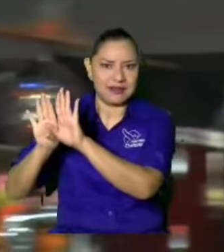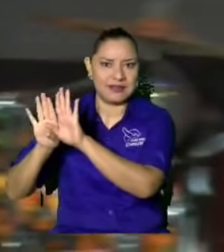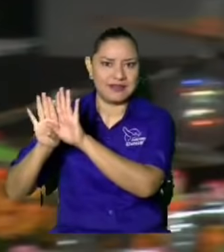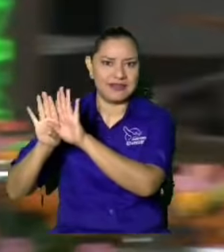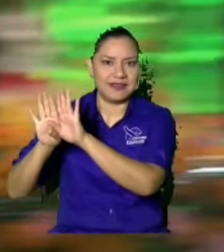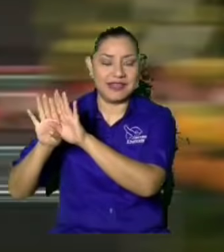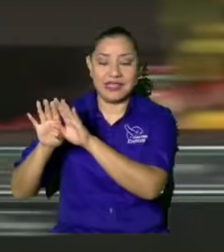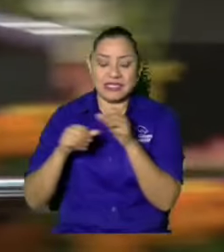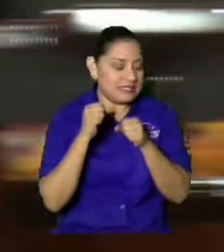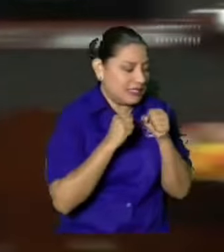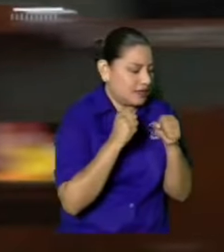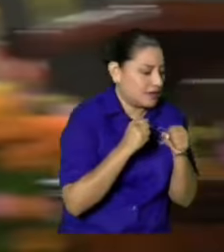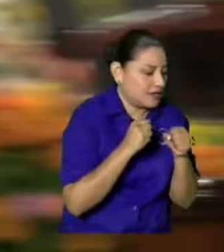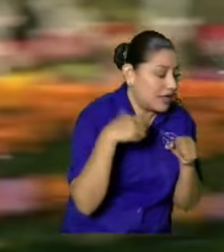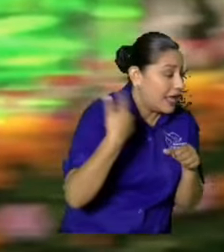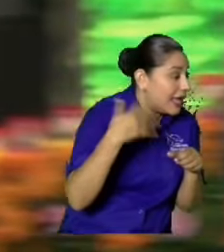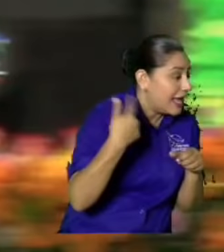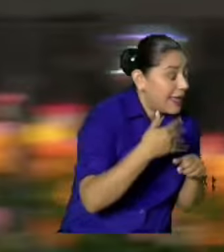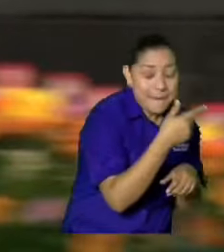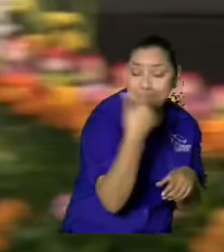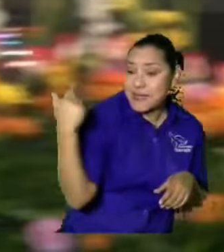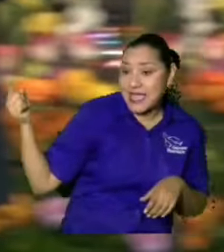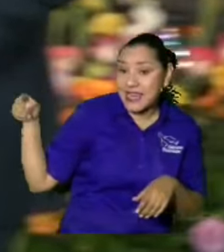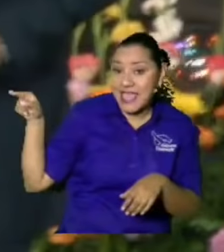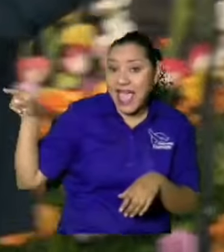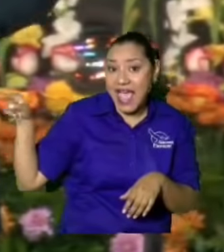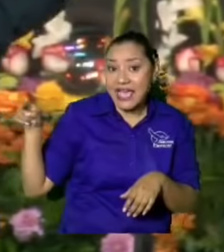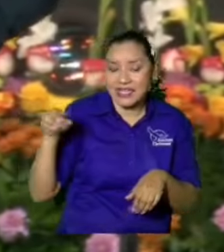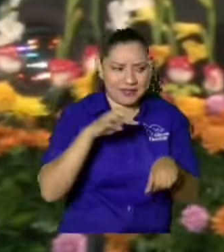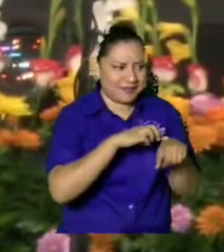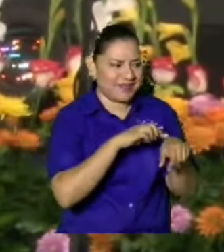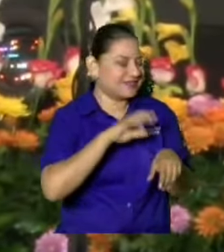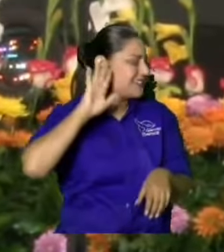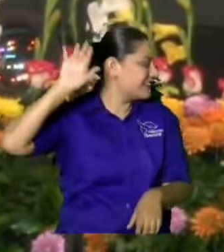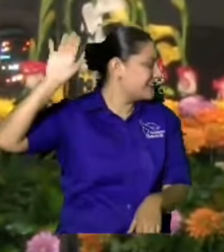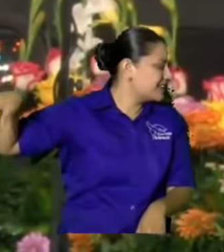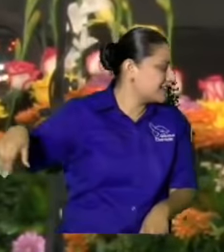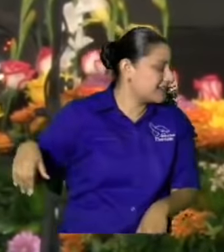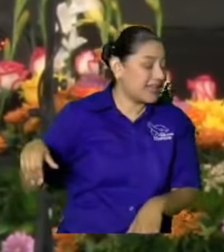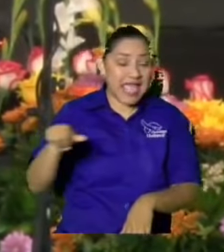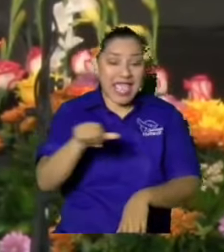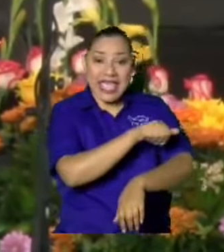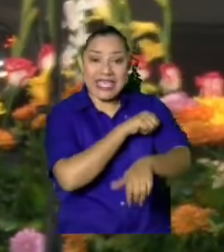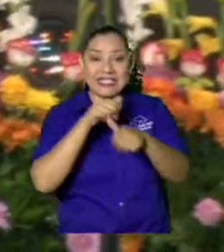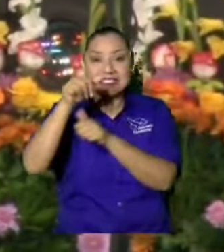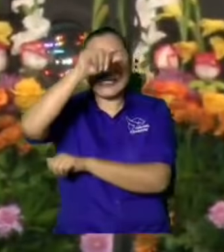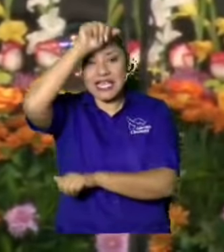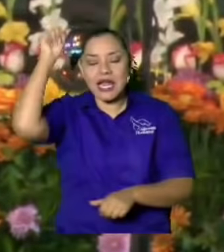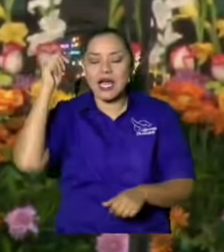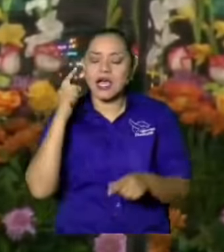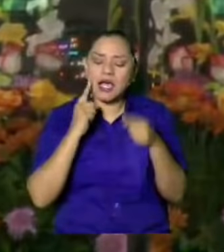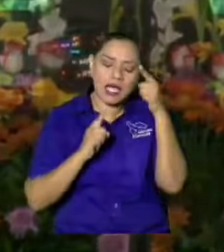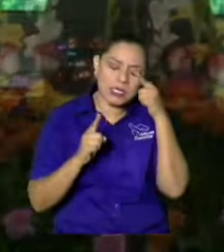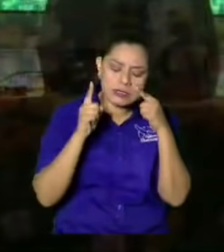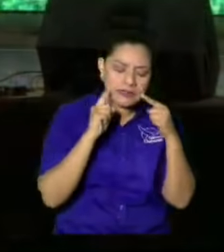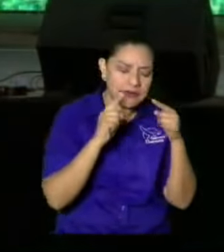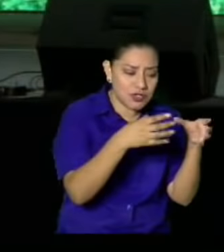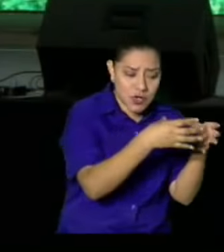y les va a decir: es Pedro, es Pedro, ya, es su ángel. Y mire, y orando, hermano,